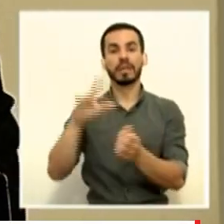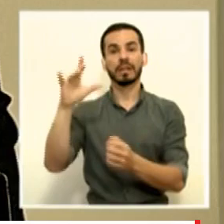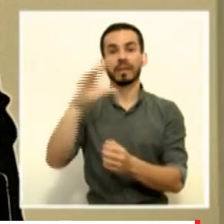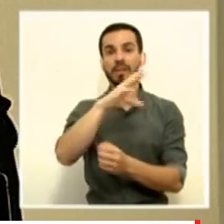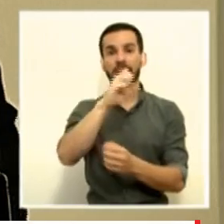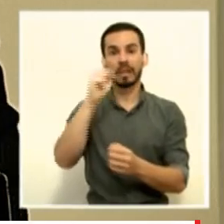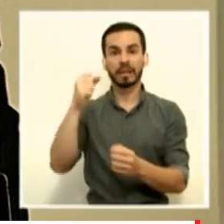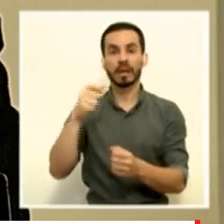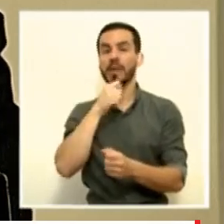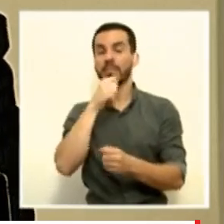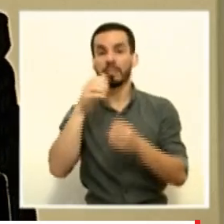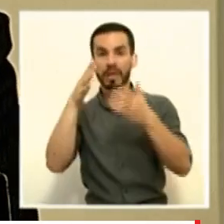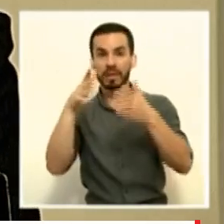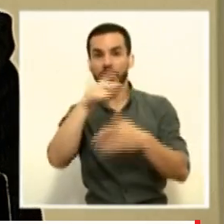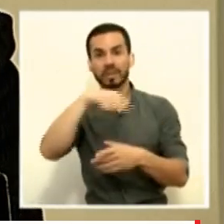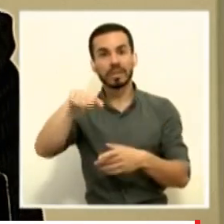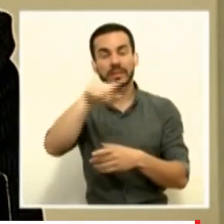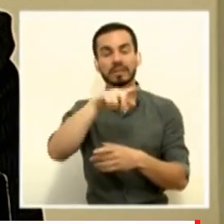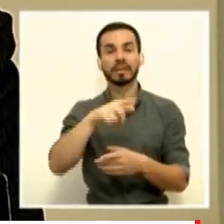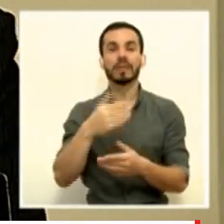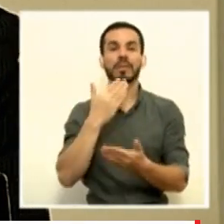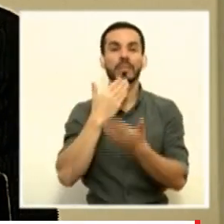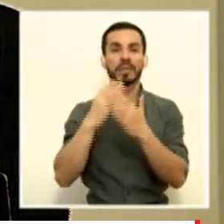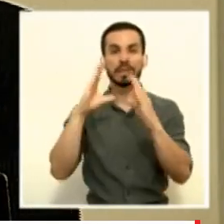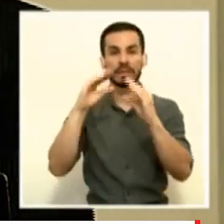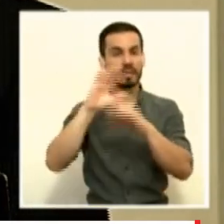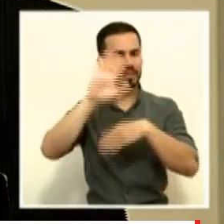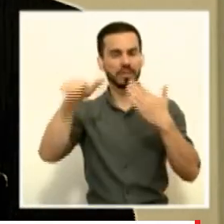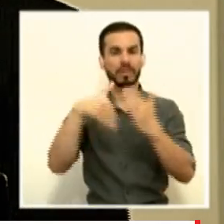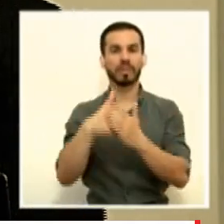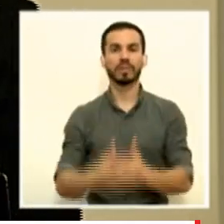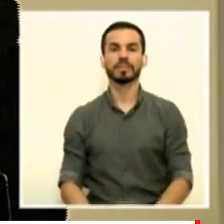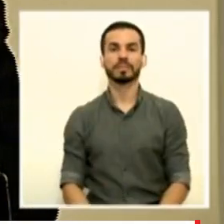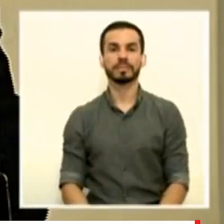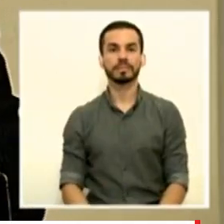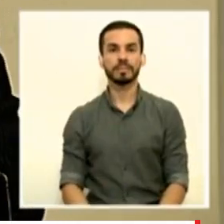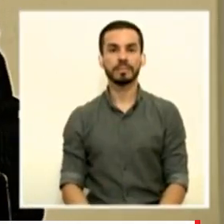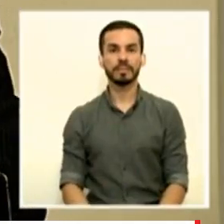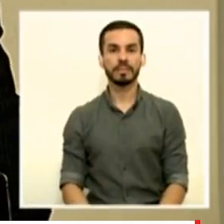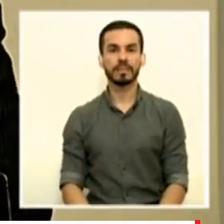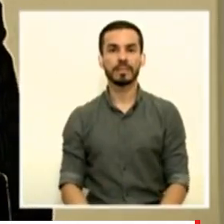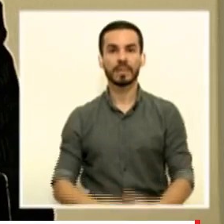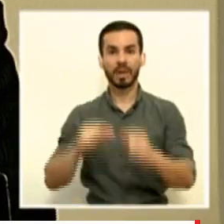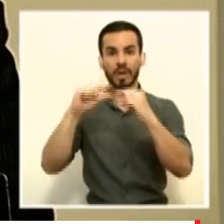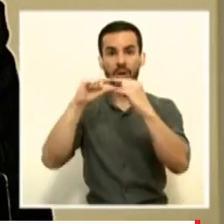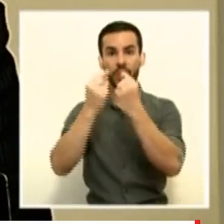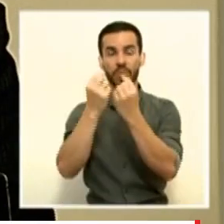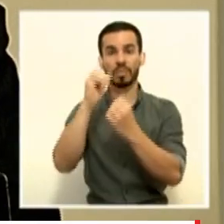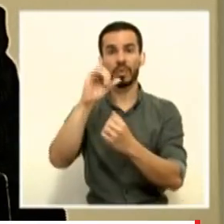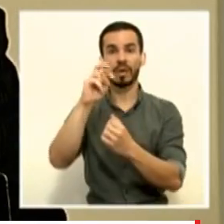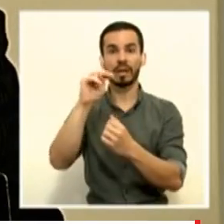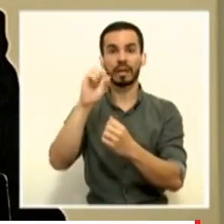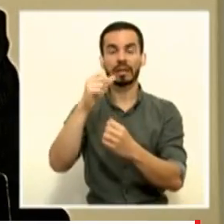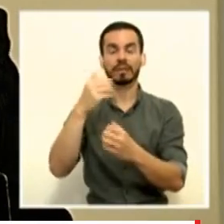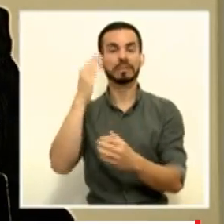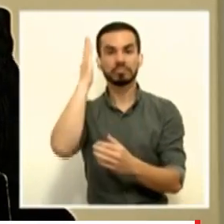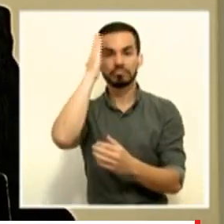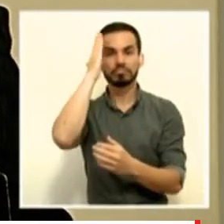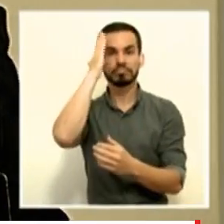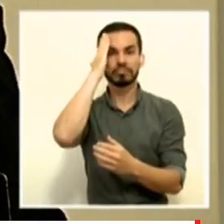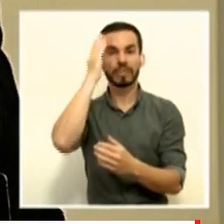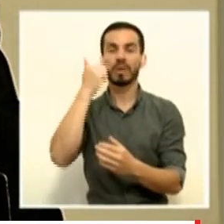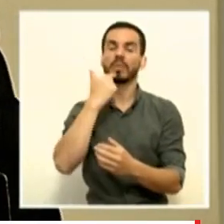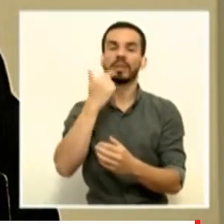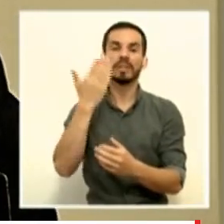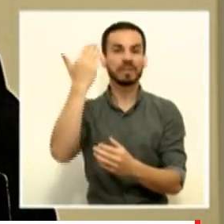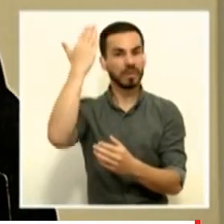Social, señores periodistas que nos acompañan, muy buenas tardes a todos. El Grupo INS es consciente, como lo hemos dicho